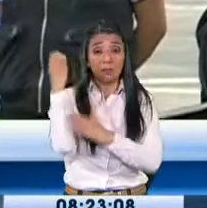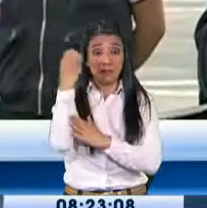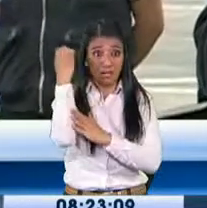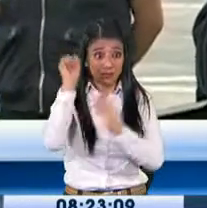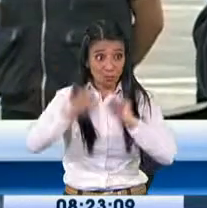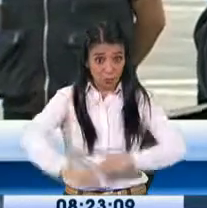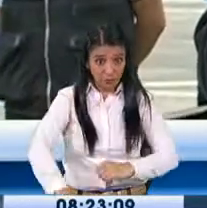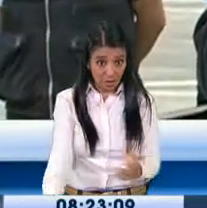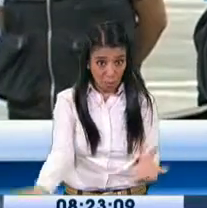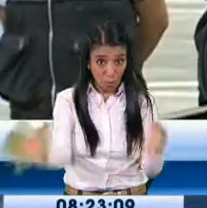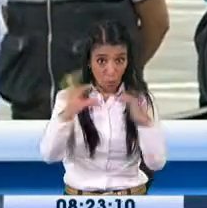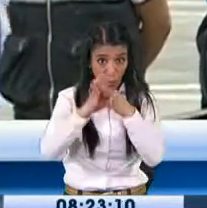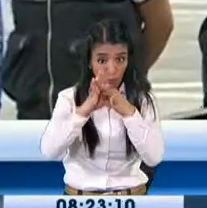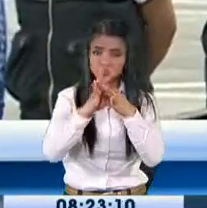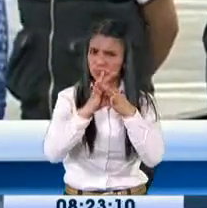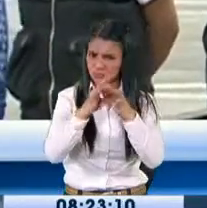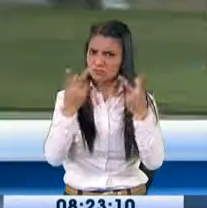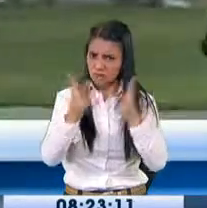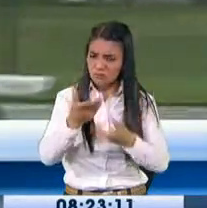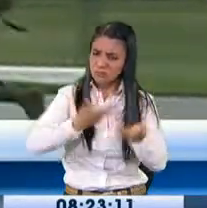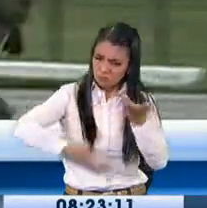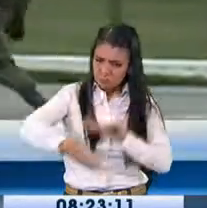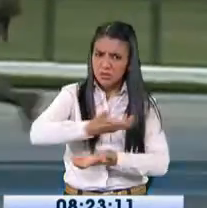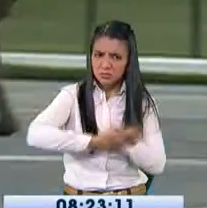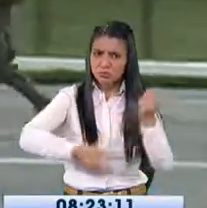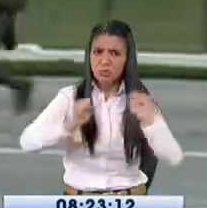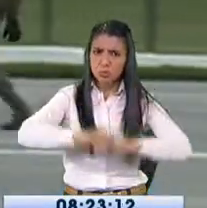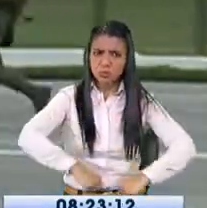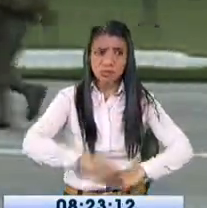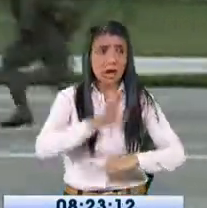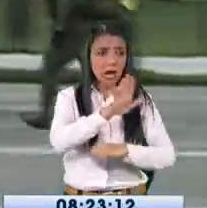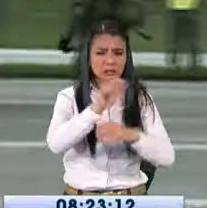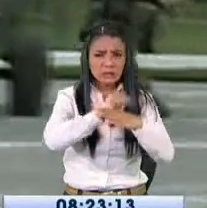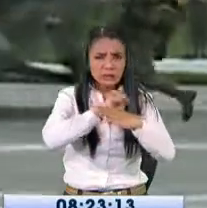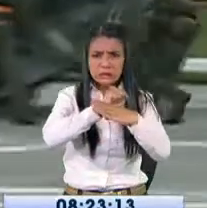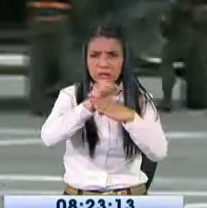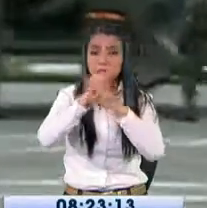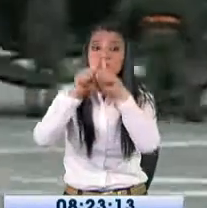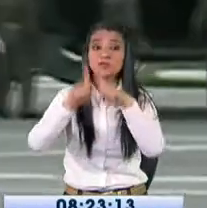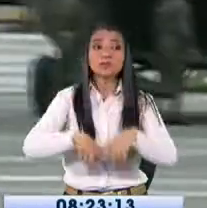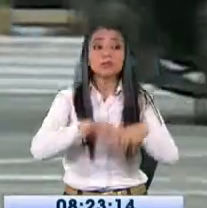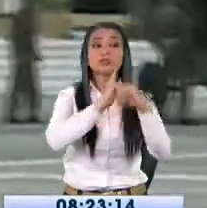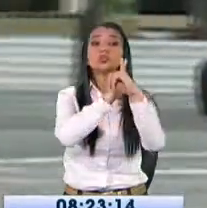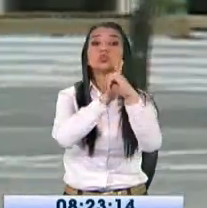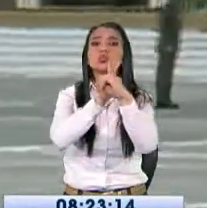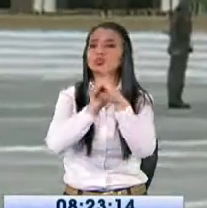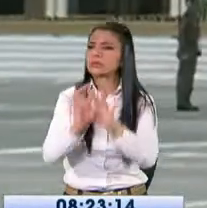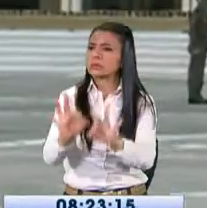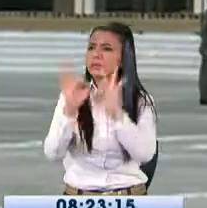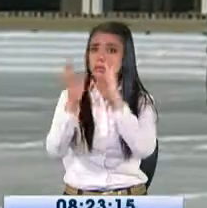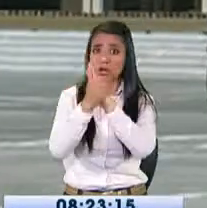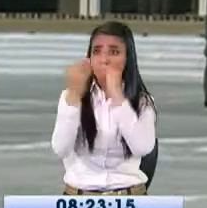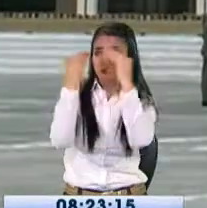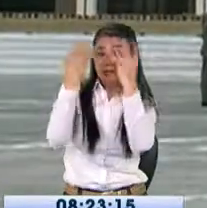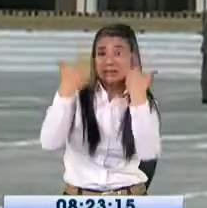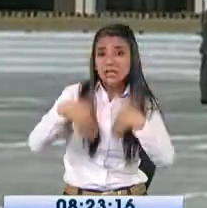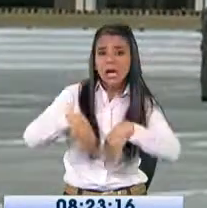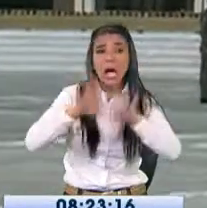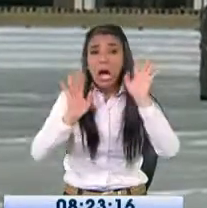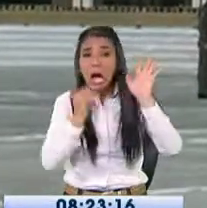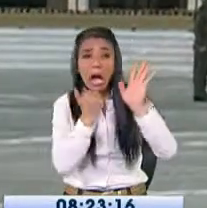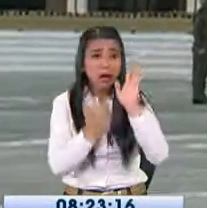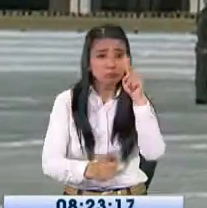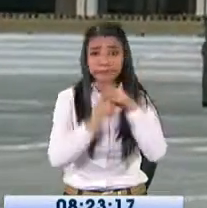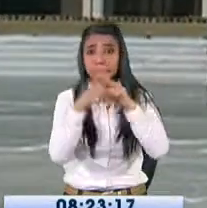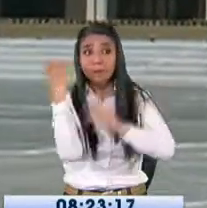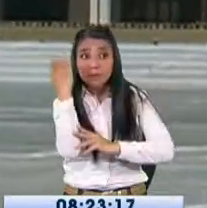emergencia podemos estar juntos, sino también compartir. Es como se van preparando las diferentes instituciones y así estar capacitados para atender cualquier